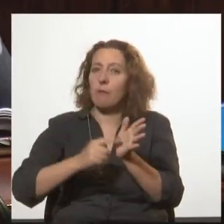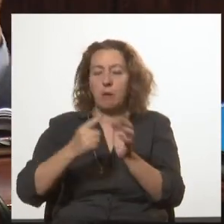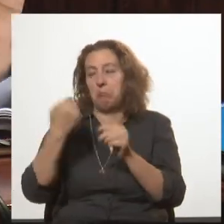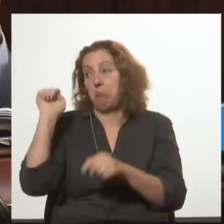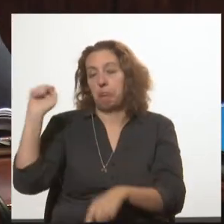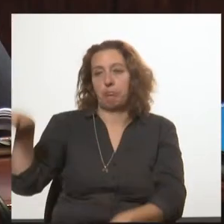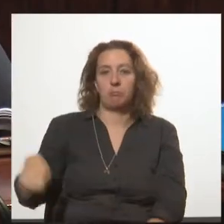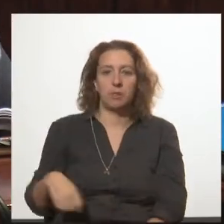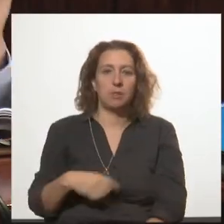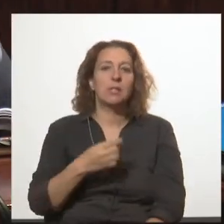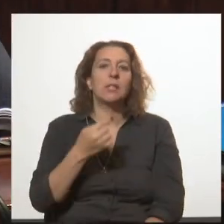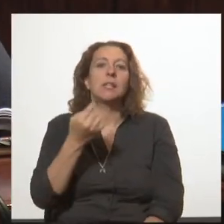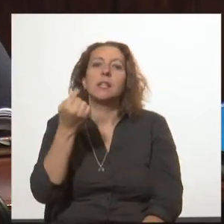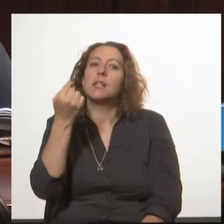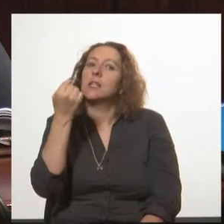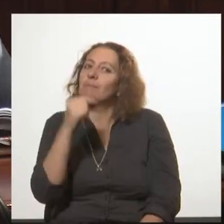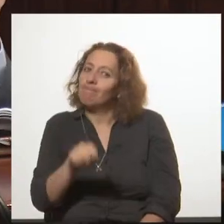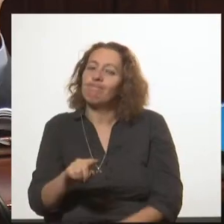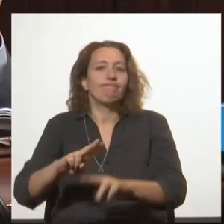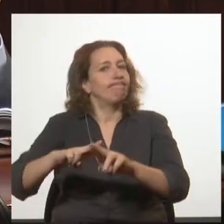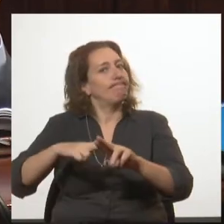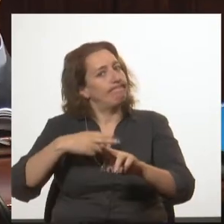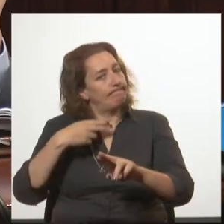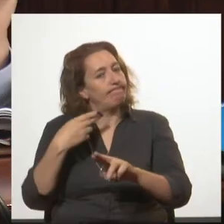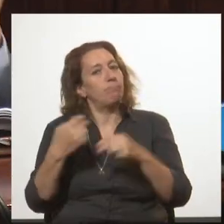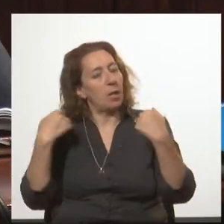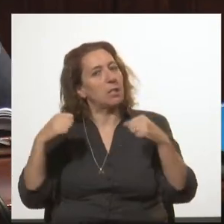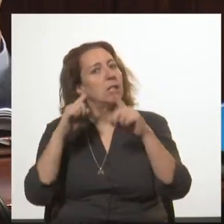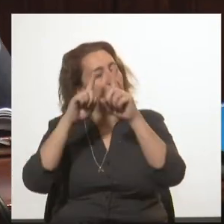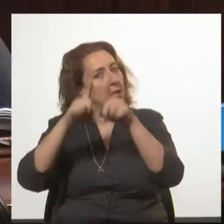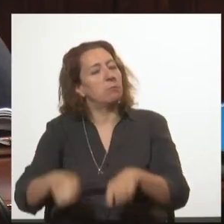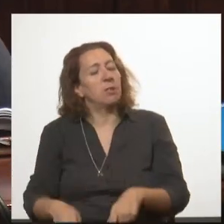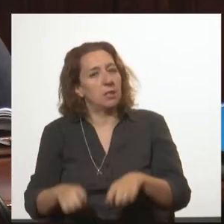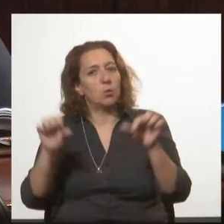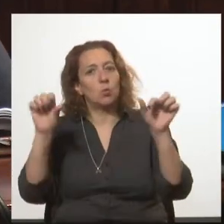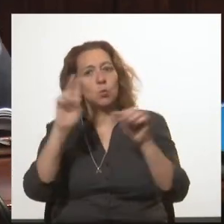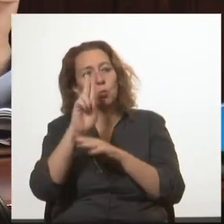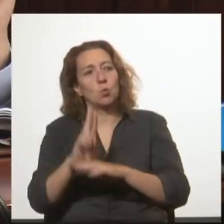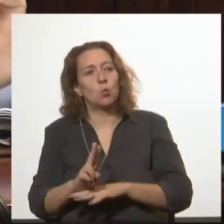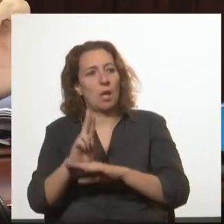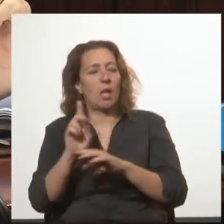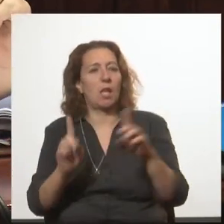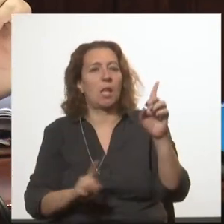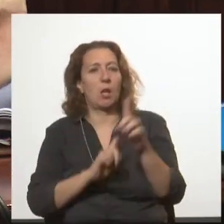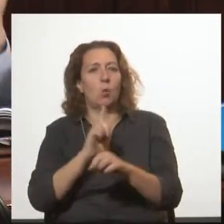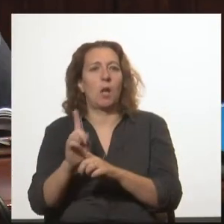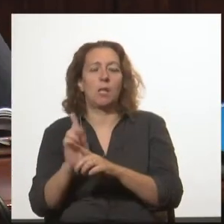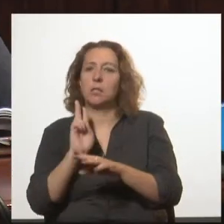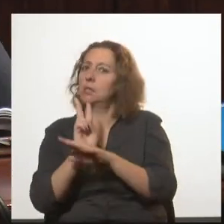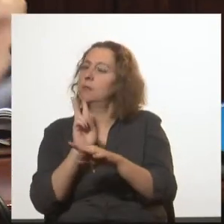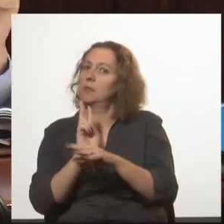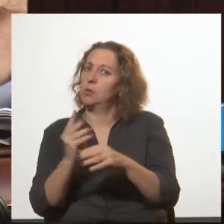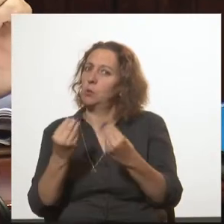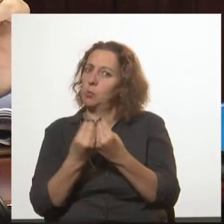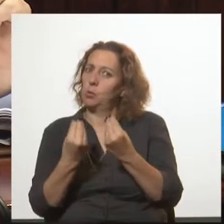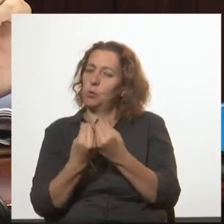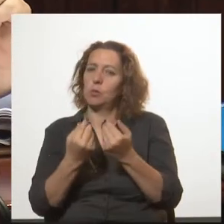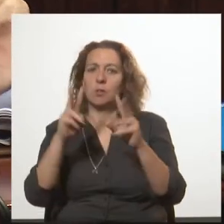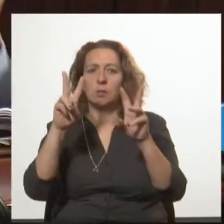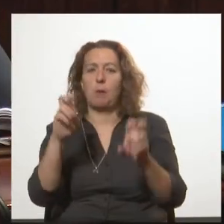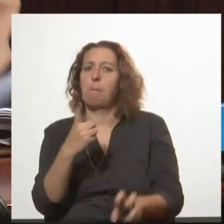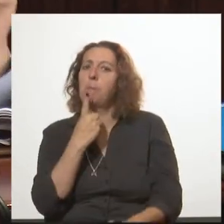varias veces que utilizadas y algunas de ellas defendidas al más alto nivel en la que lo político